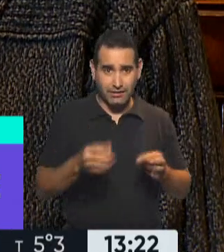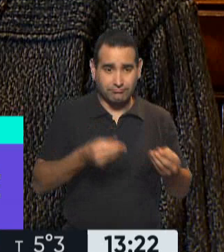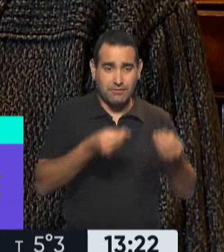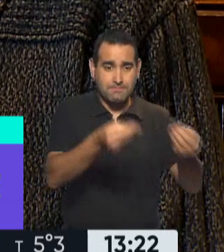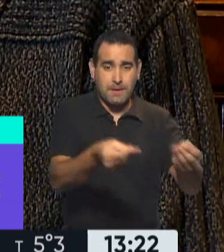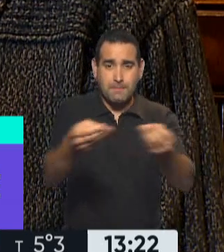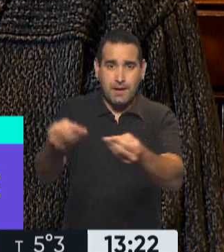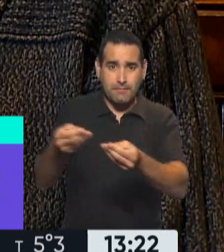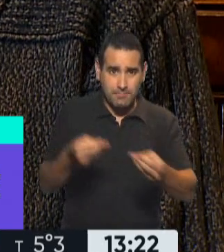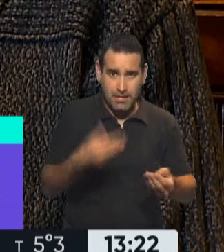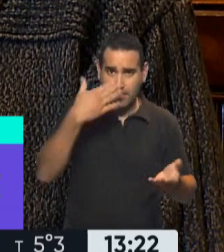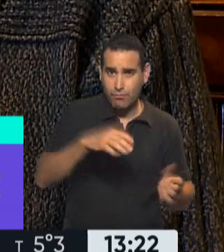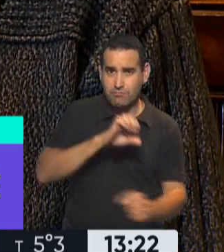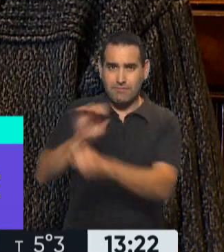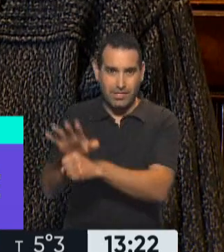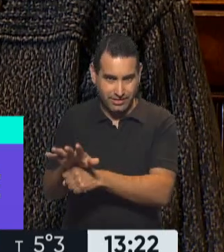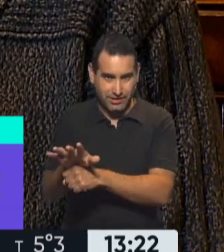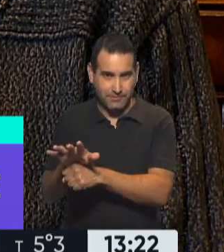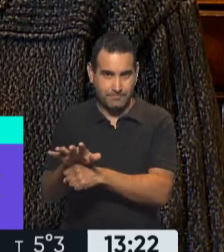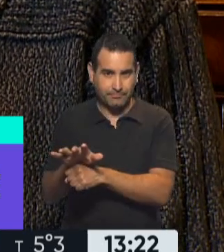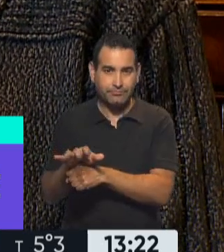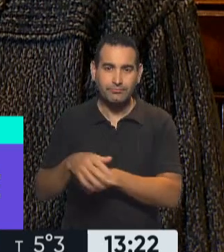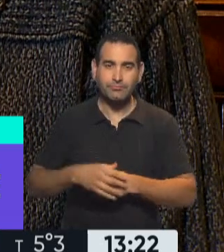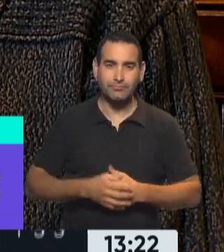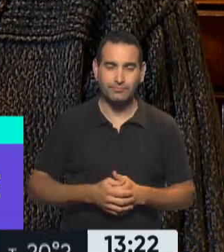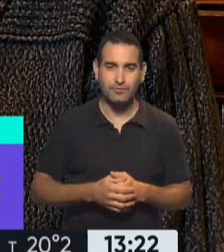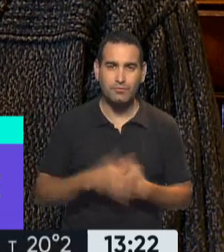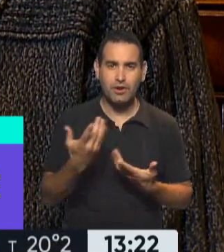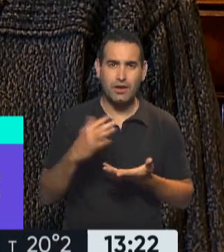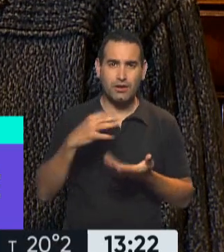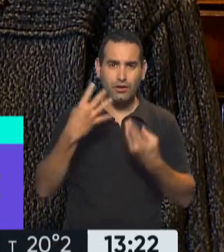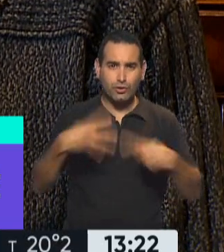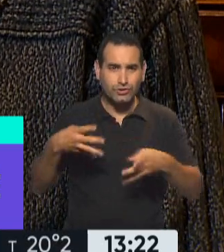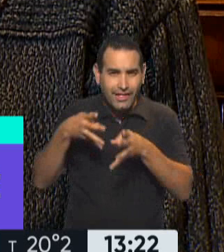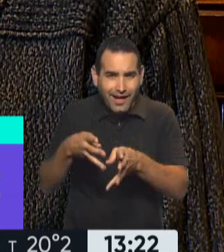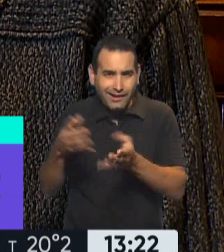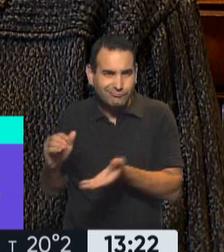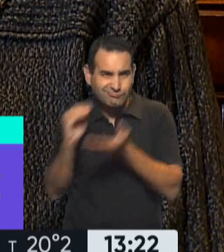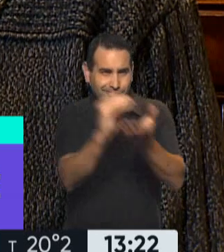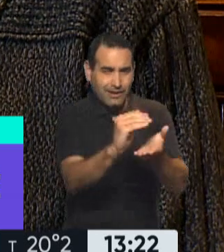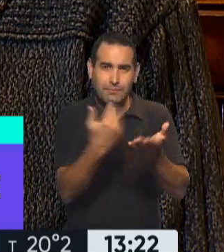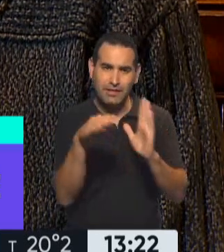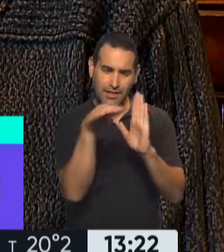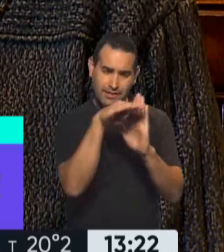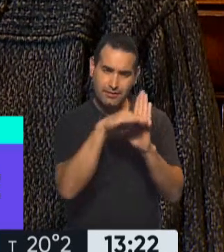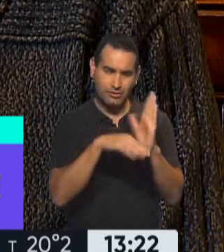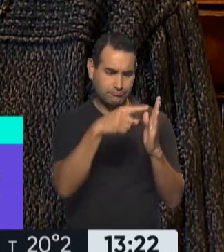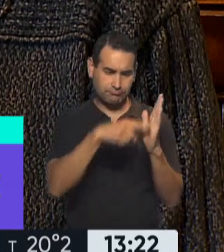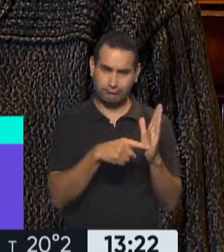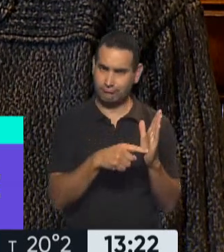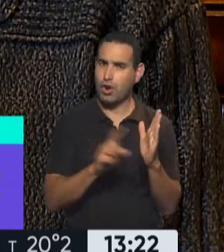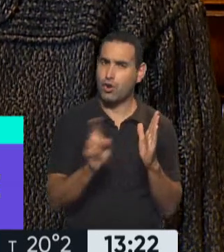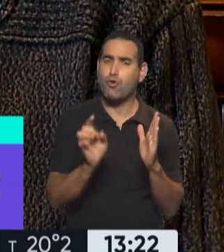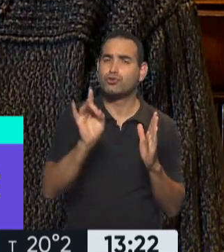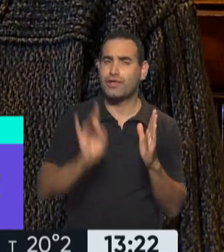asunto para verificar el porqué de esa premura, el porqué de armas letales, y el listado que nos muestran, eso no es